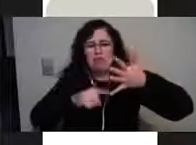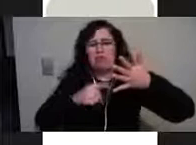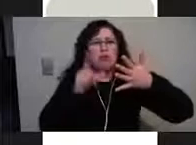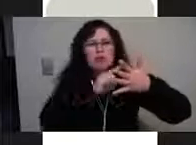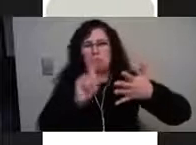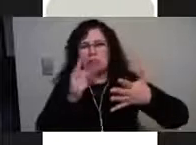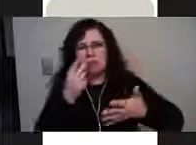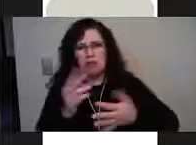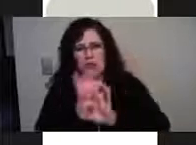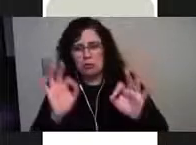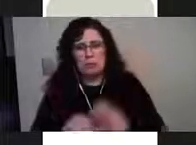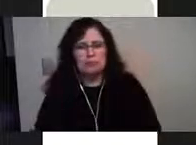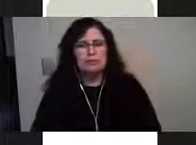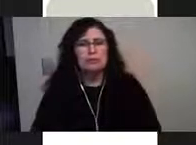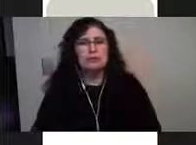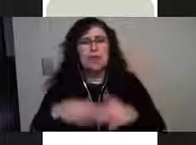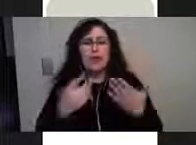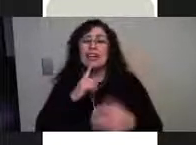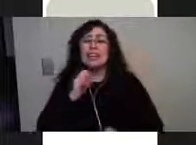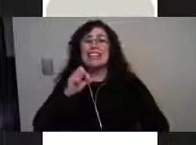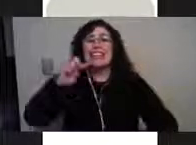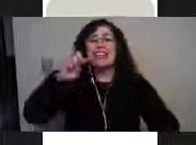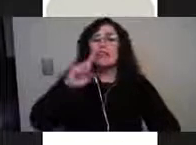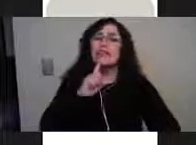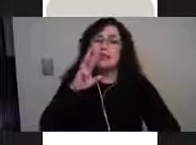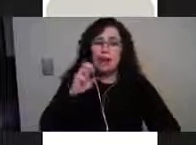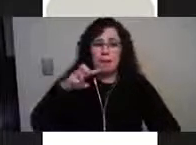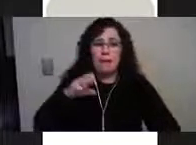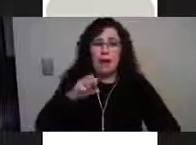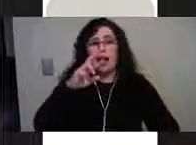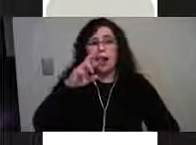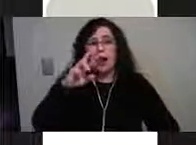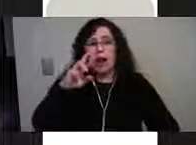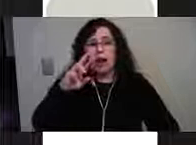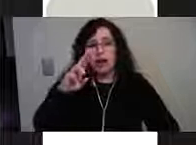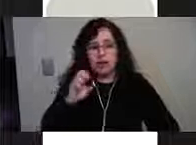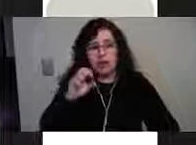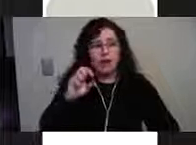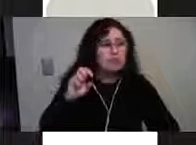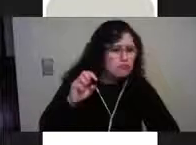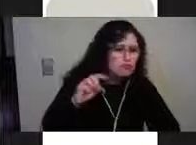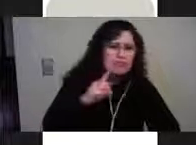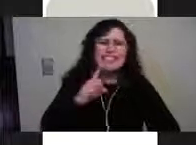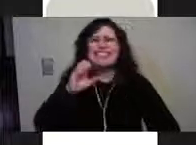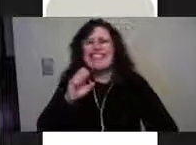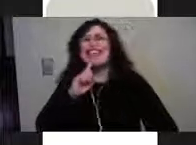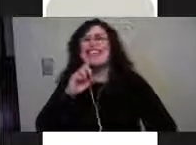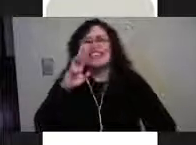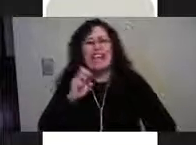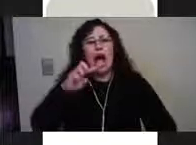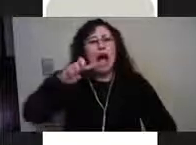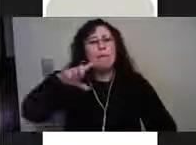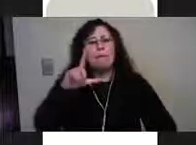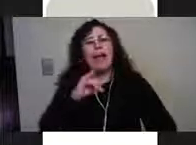Entonces, voy a hablar un poco sobre la tetraparesia espástica, que es la forma más grave desde el punto de vista motor, ya sí se asocia mucho a